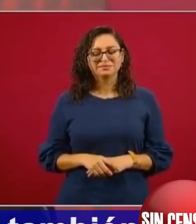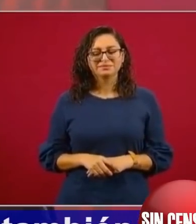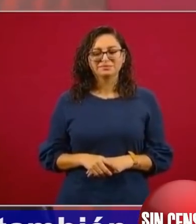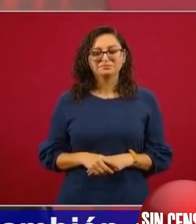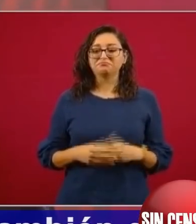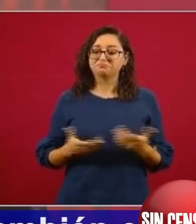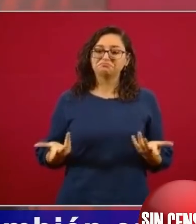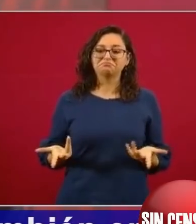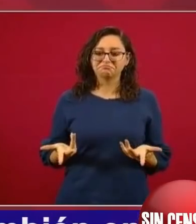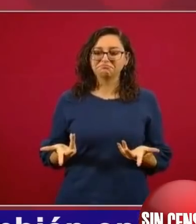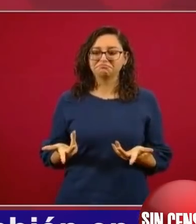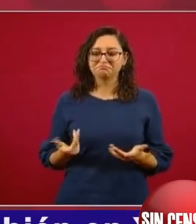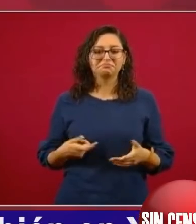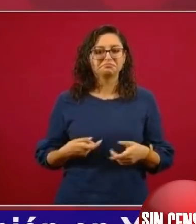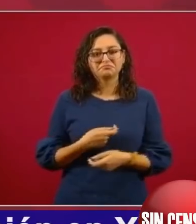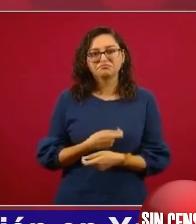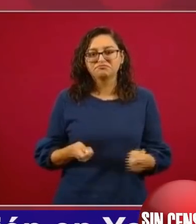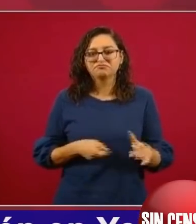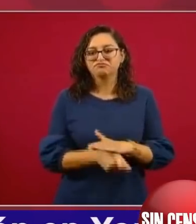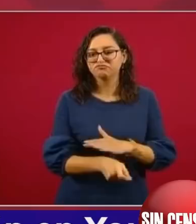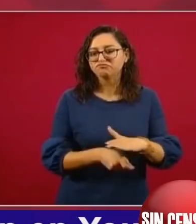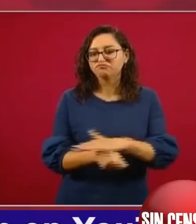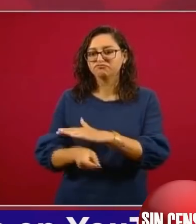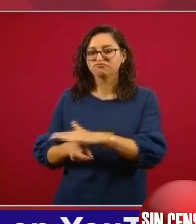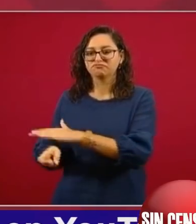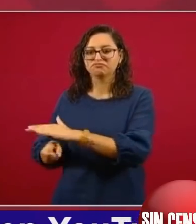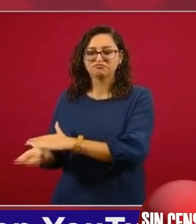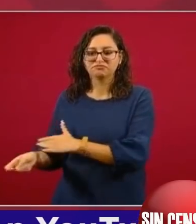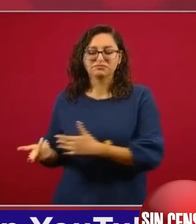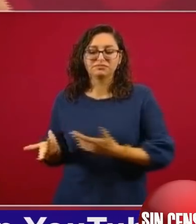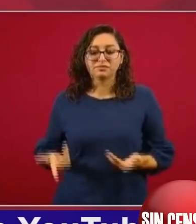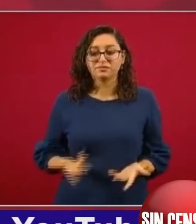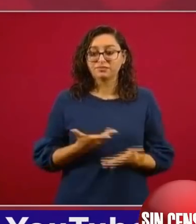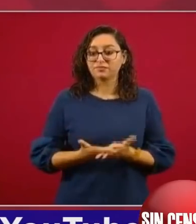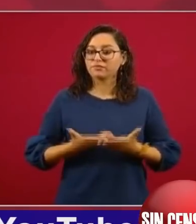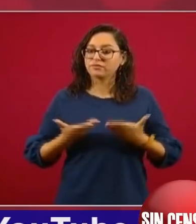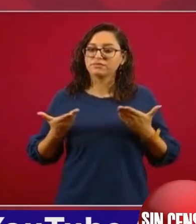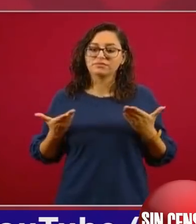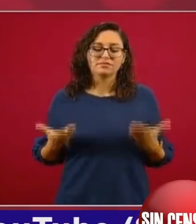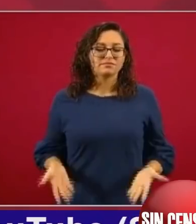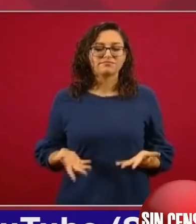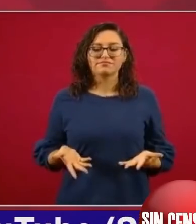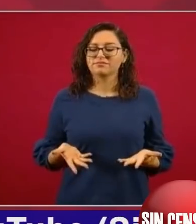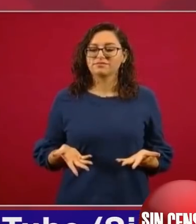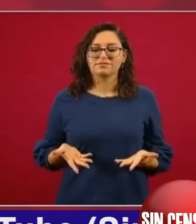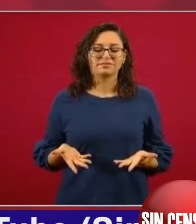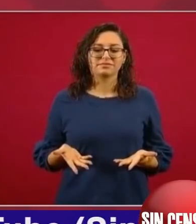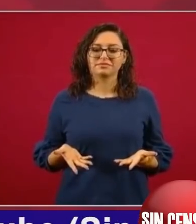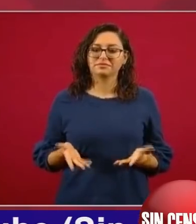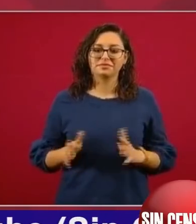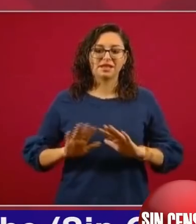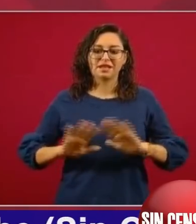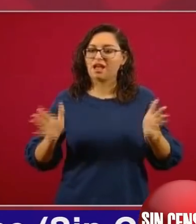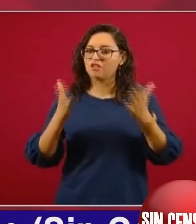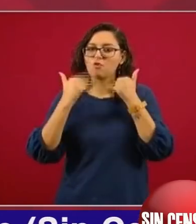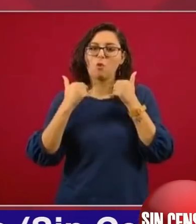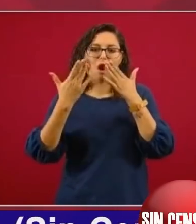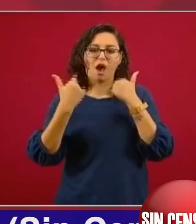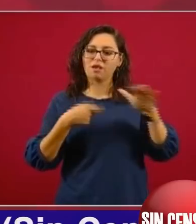Pues así, repartiendo. Entonces, ahora ya no hay partidas de moche.